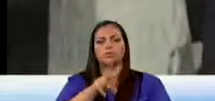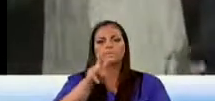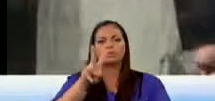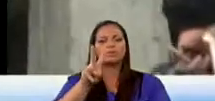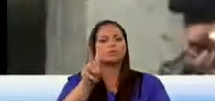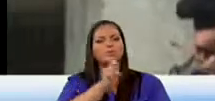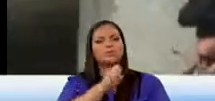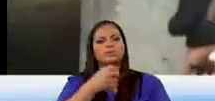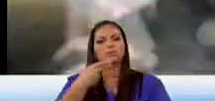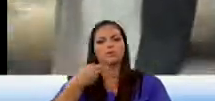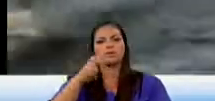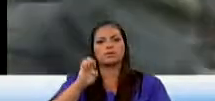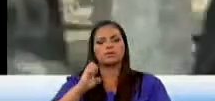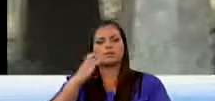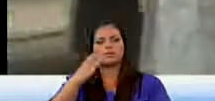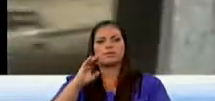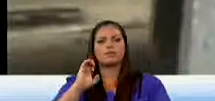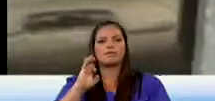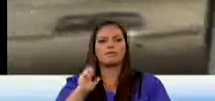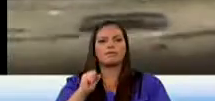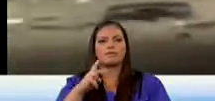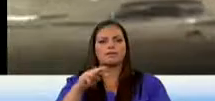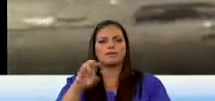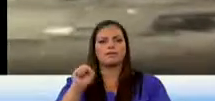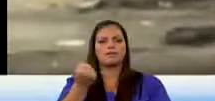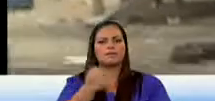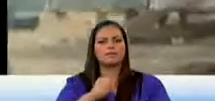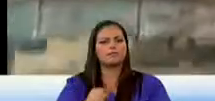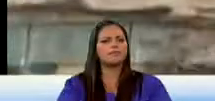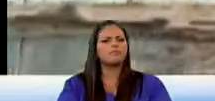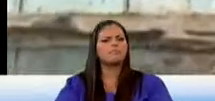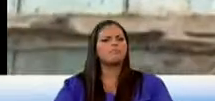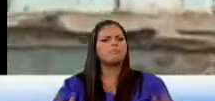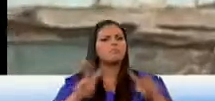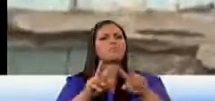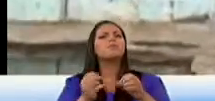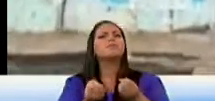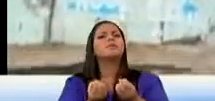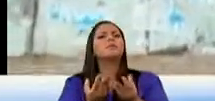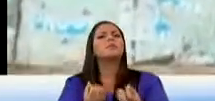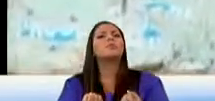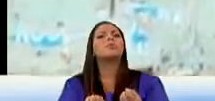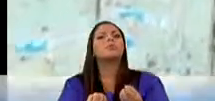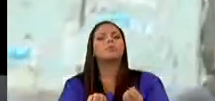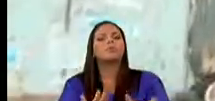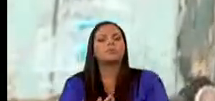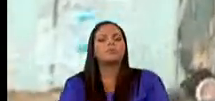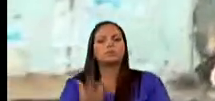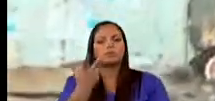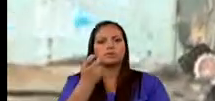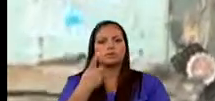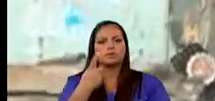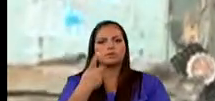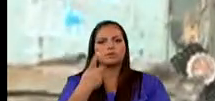hectáreas, valoradas en aproximadamente 13 millones de dólares. Desde Los Ríos, informó Odette